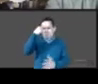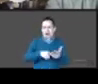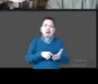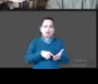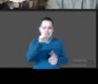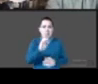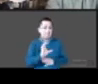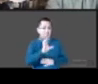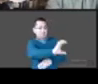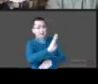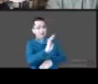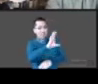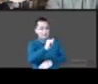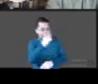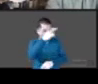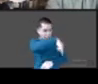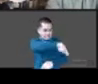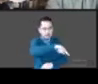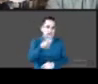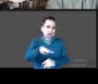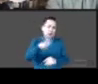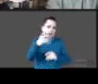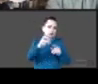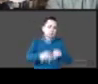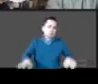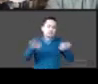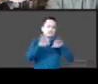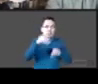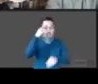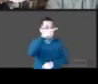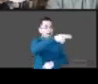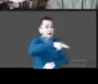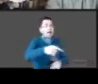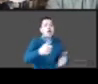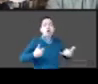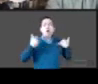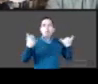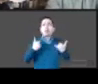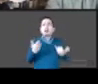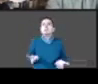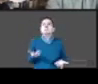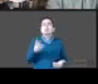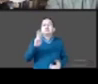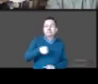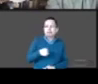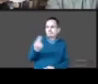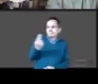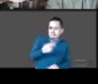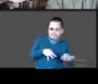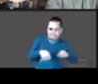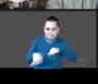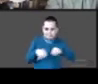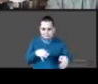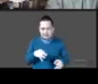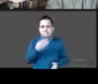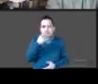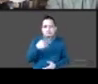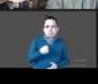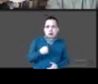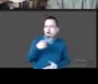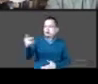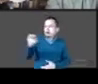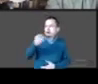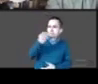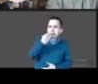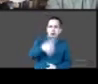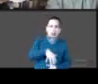para atacar este porcentaje de jóvenes que por la necesidad de trabajar es decir claramente por la necesidad de tener un ingreso